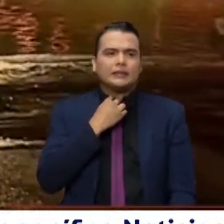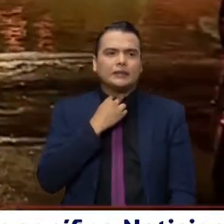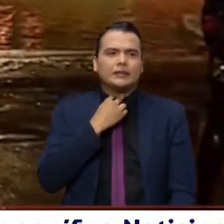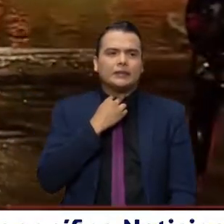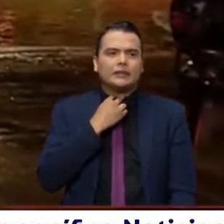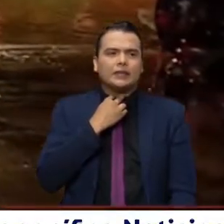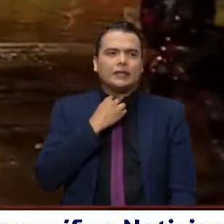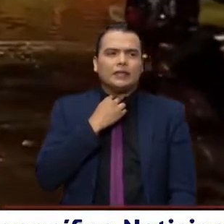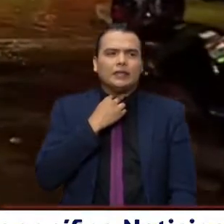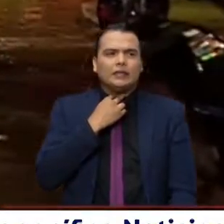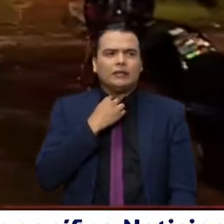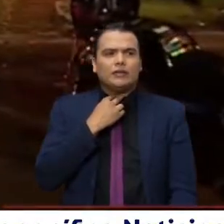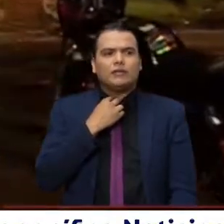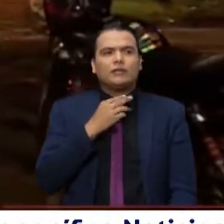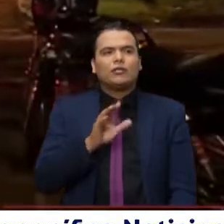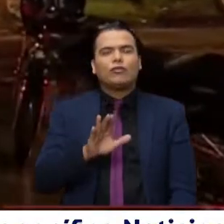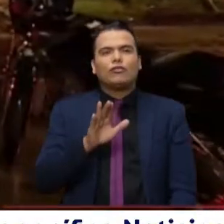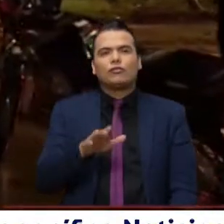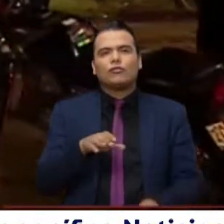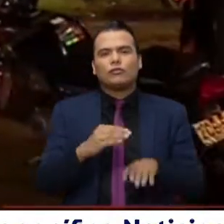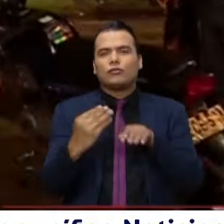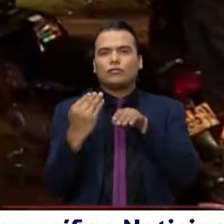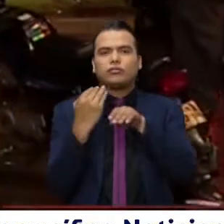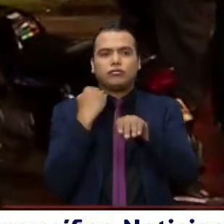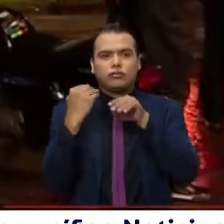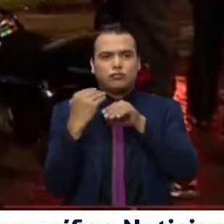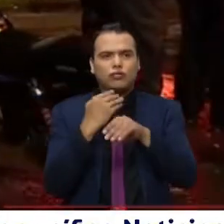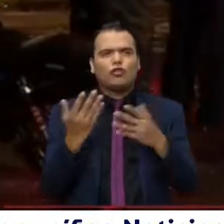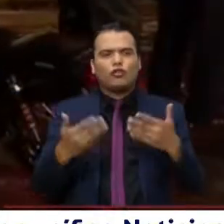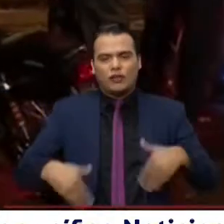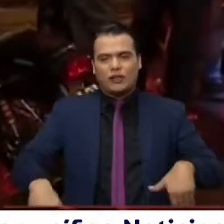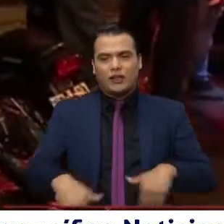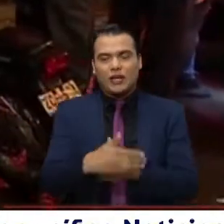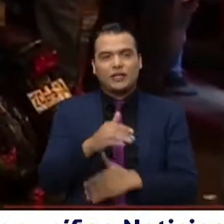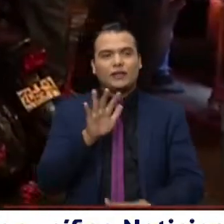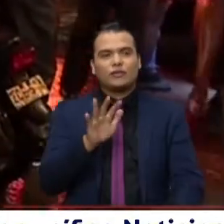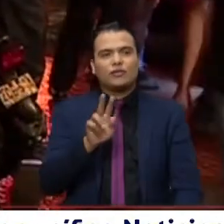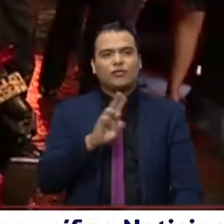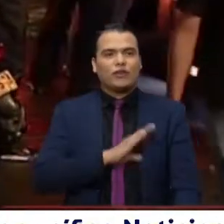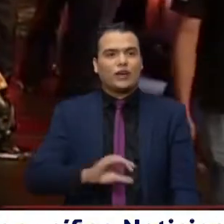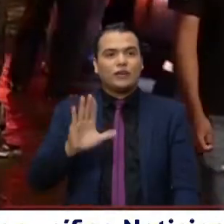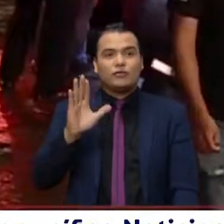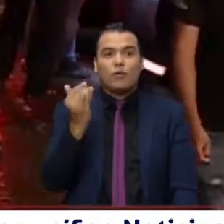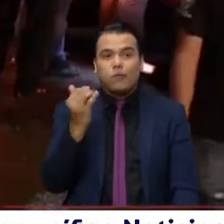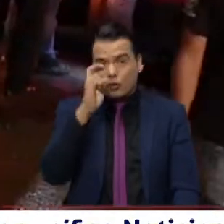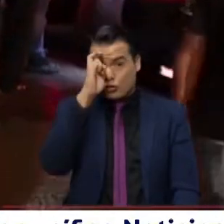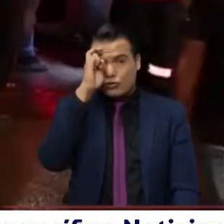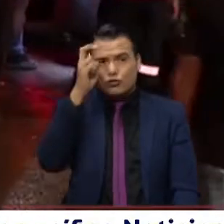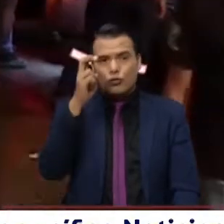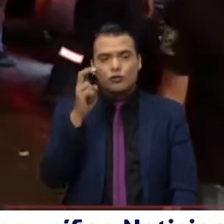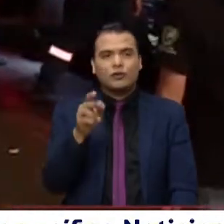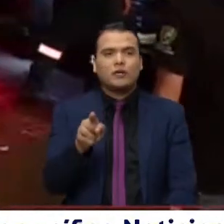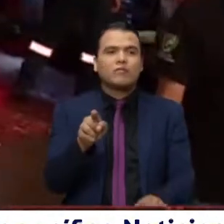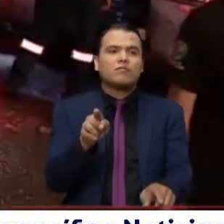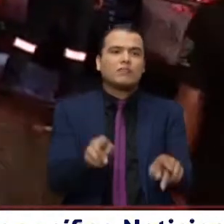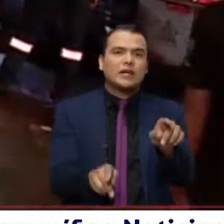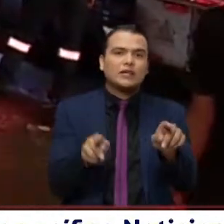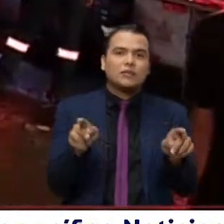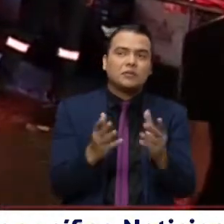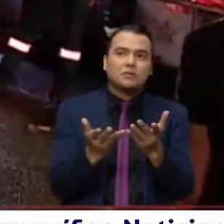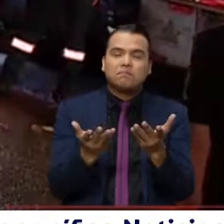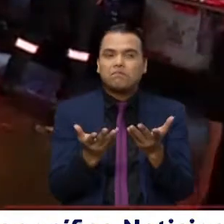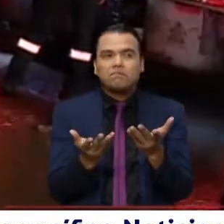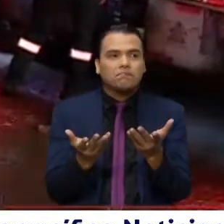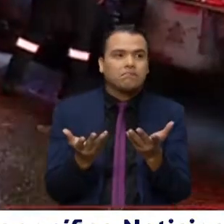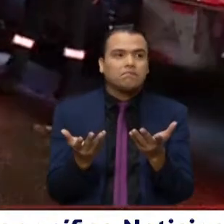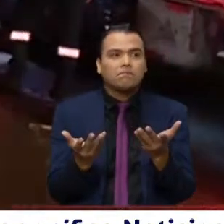sobre la avenida 52 de este lado norte de la ciudad. Aún la gente continúa como con un